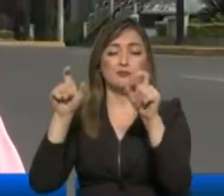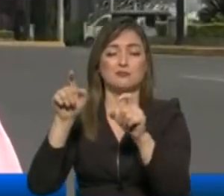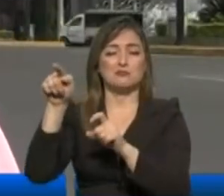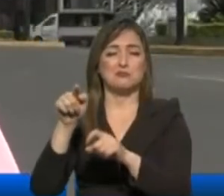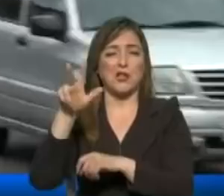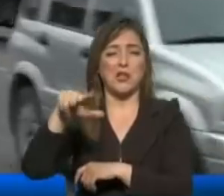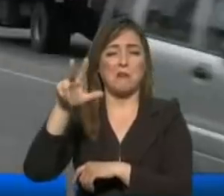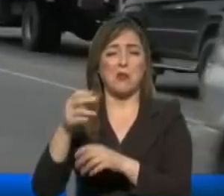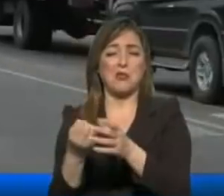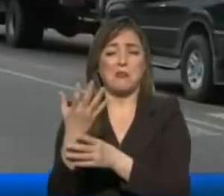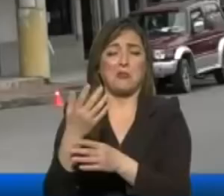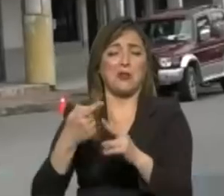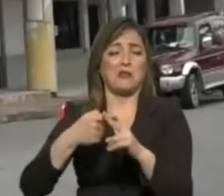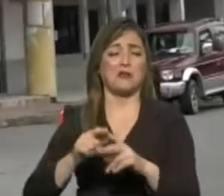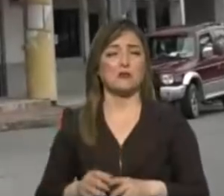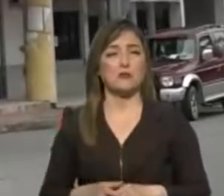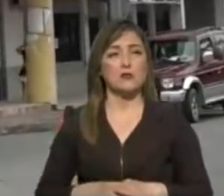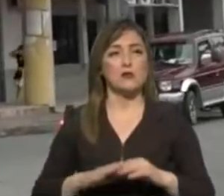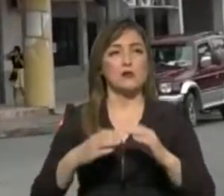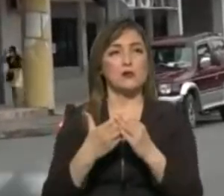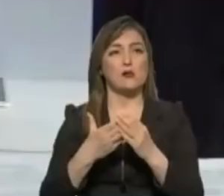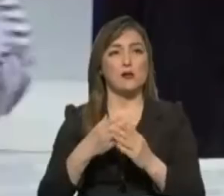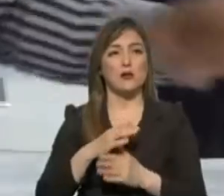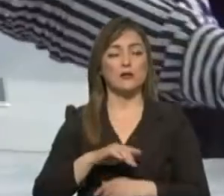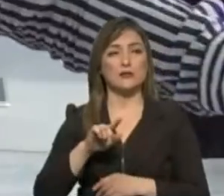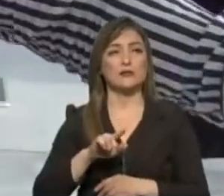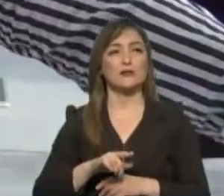apenas tiene 3 meses. Mientras tanto, el Comité Cívico del